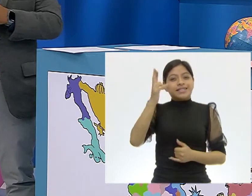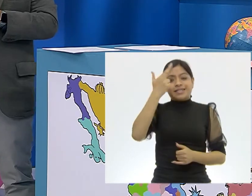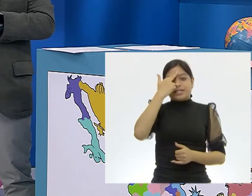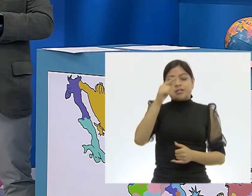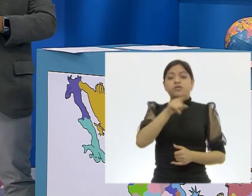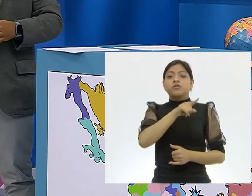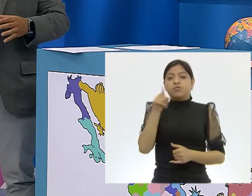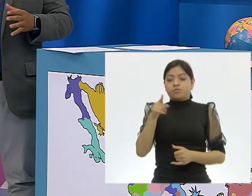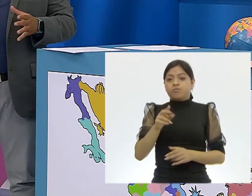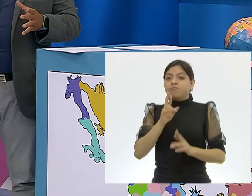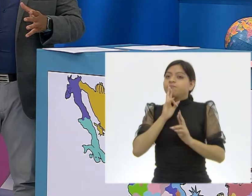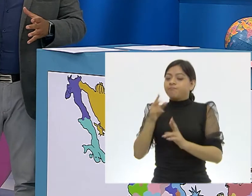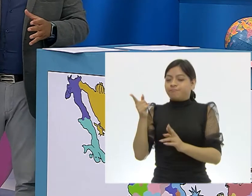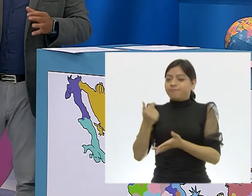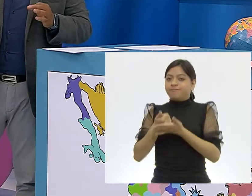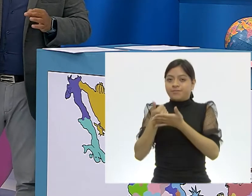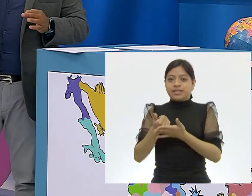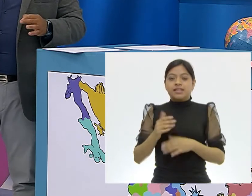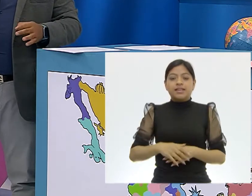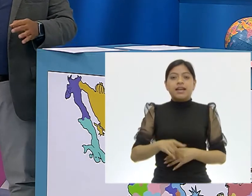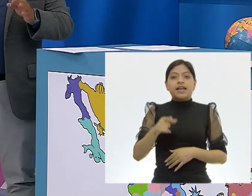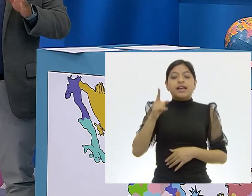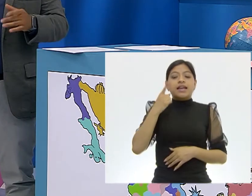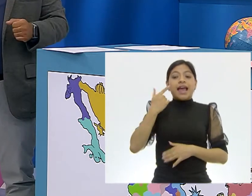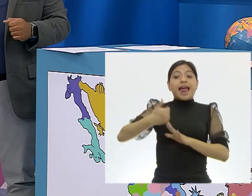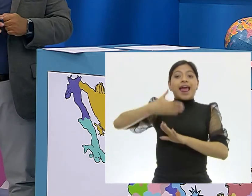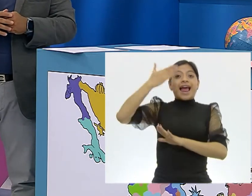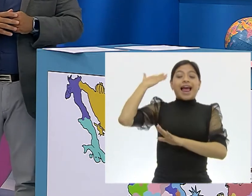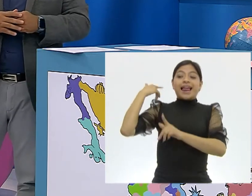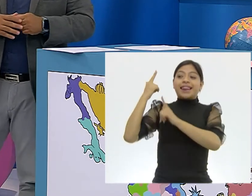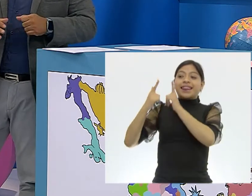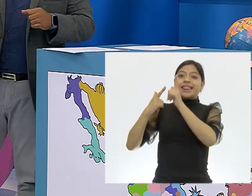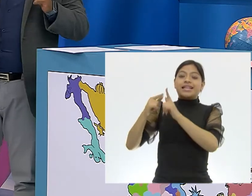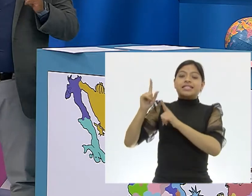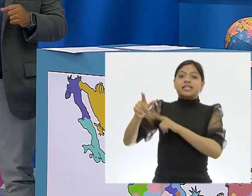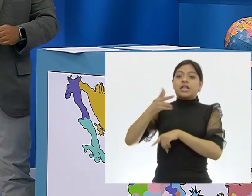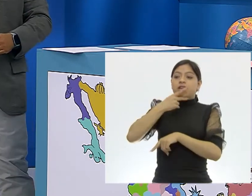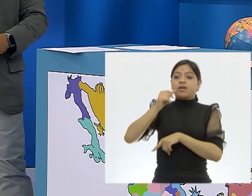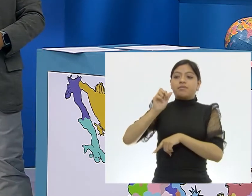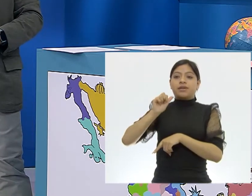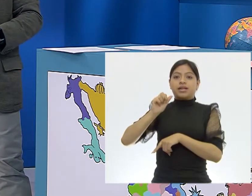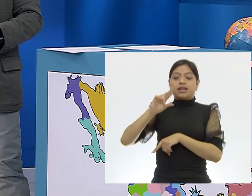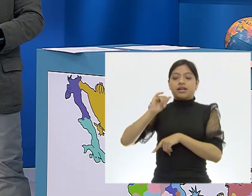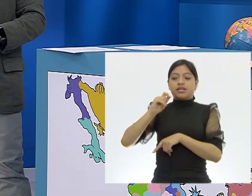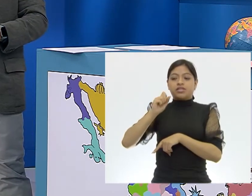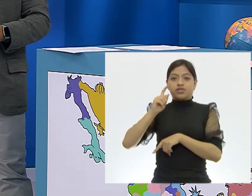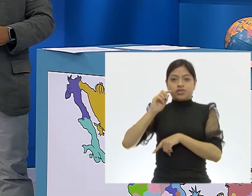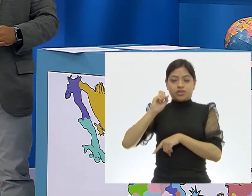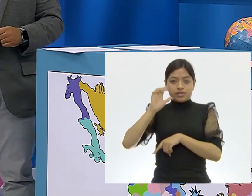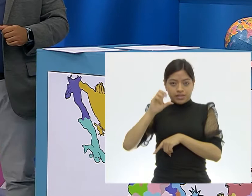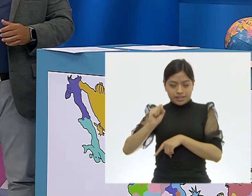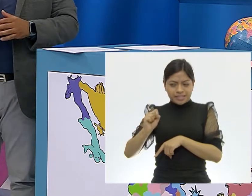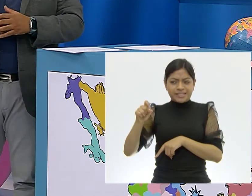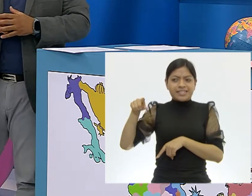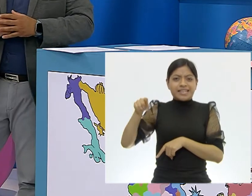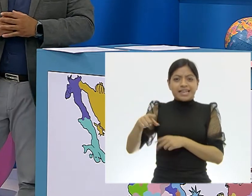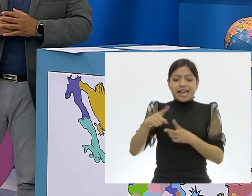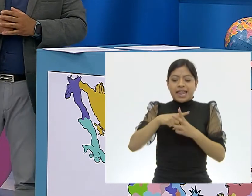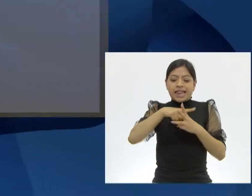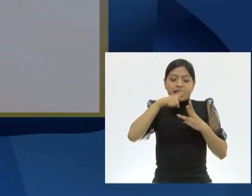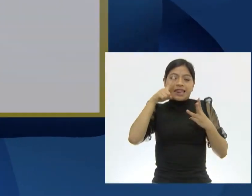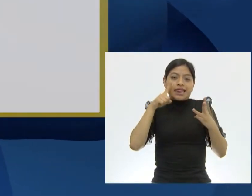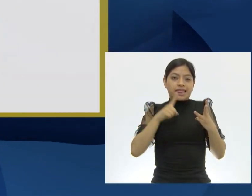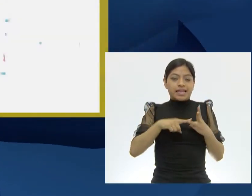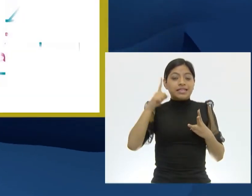respuesta a tu pregunta. Cuando visitamos en la antigua Grecia a Aristóteles, estudiamos con él 3 formas diferentes para construir una